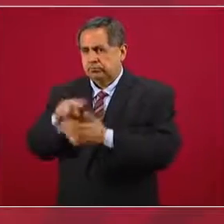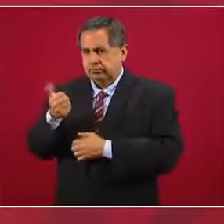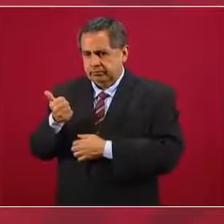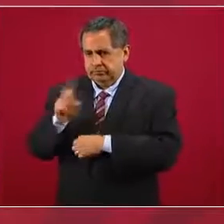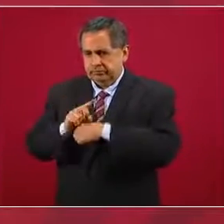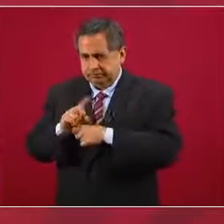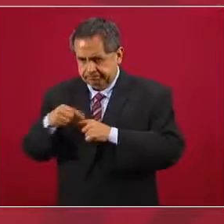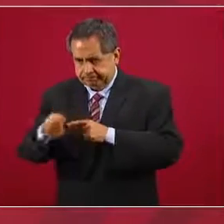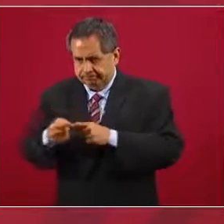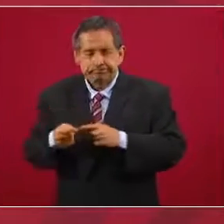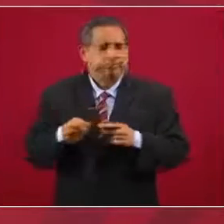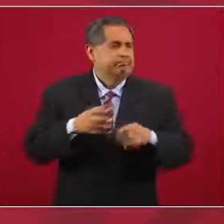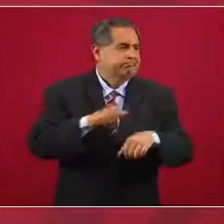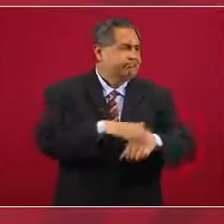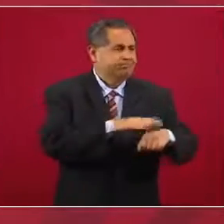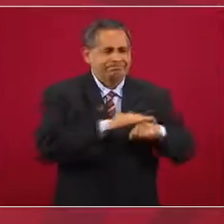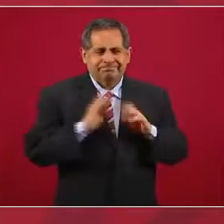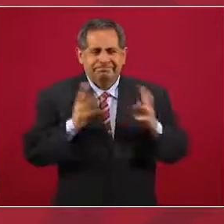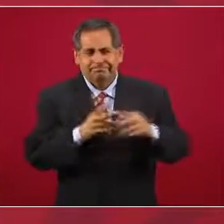y les dice,